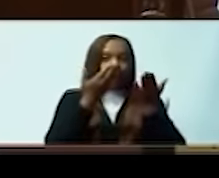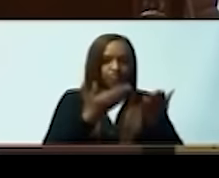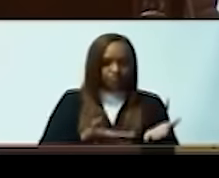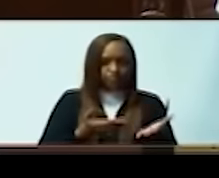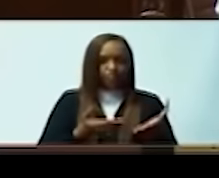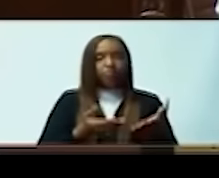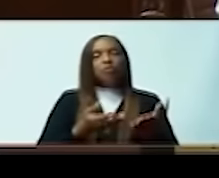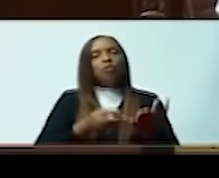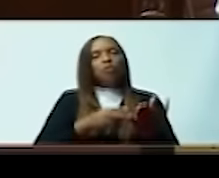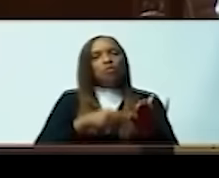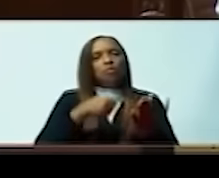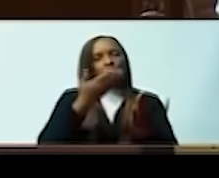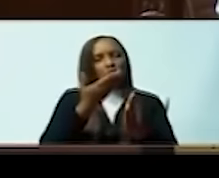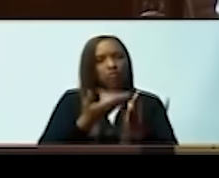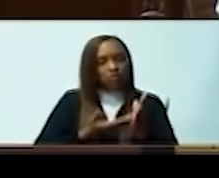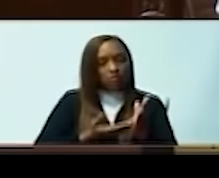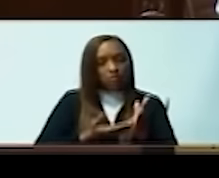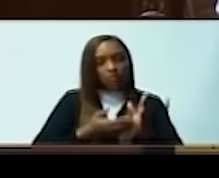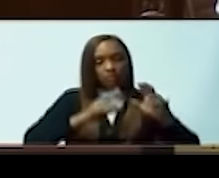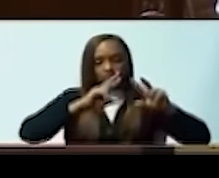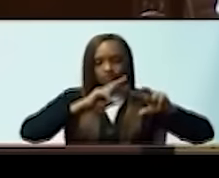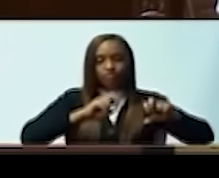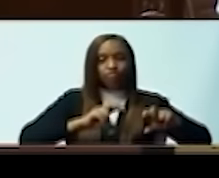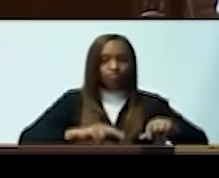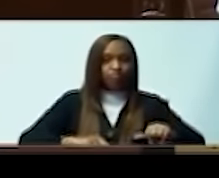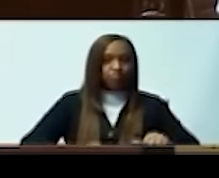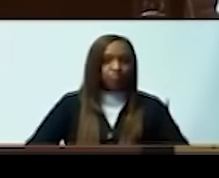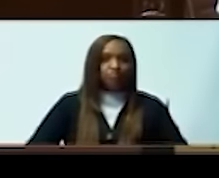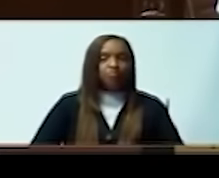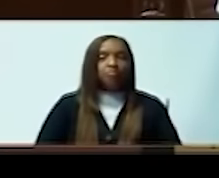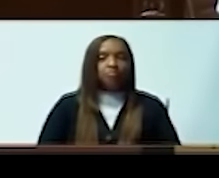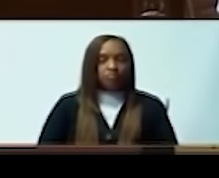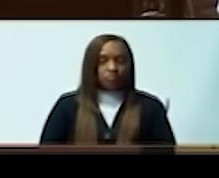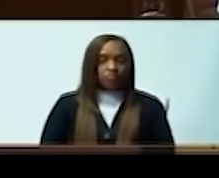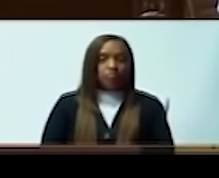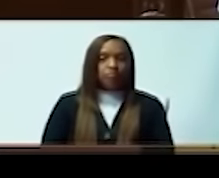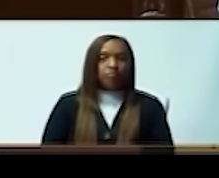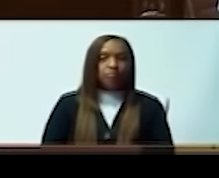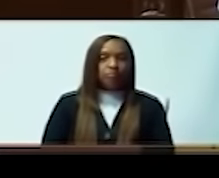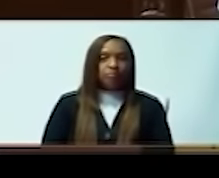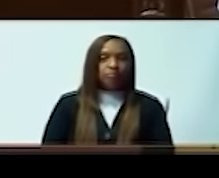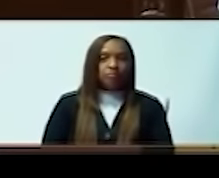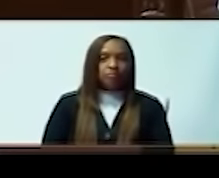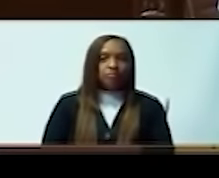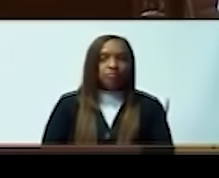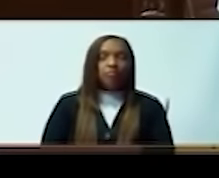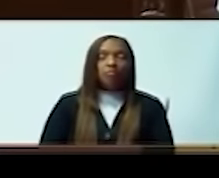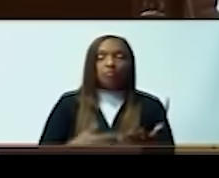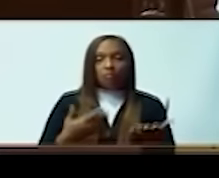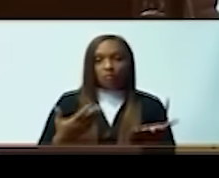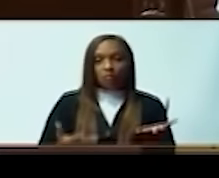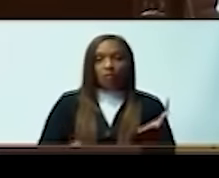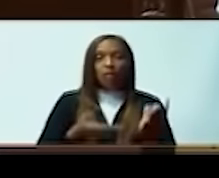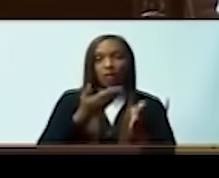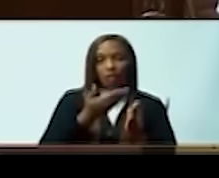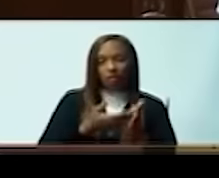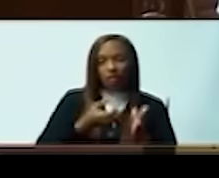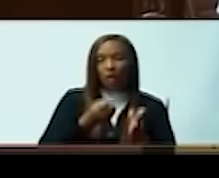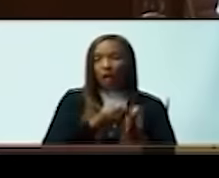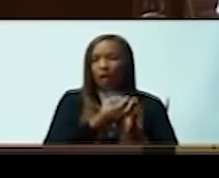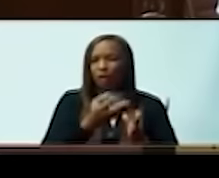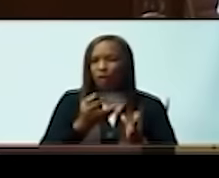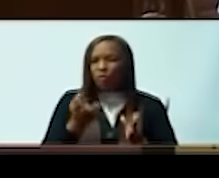ha sido bastante afinado, pero que hay observaciones importantes que hay que